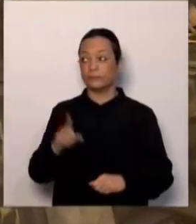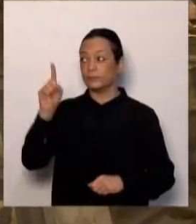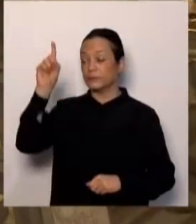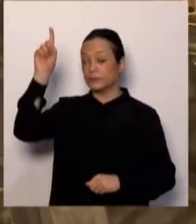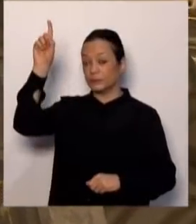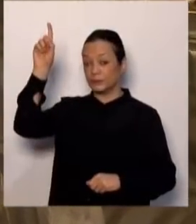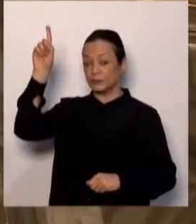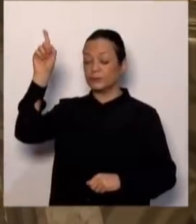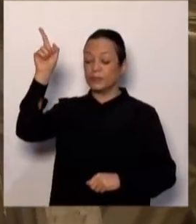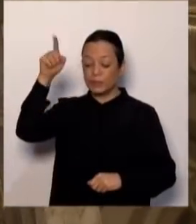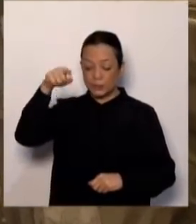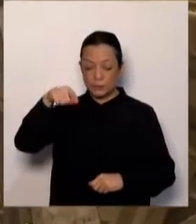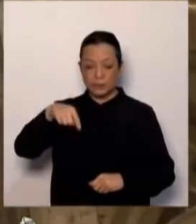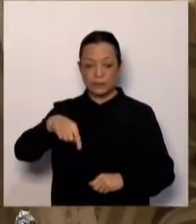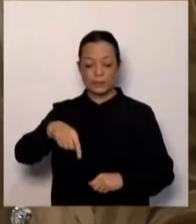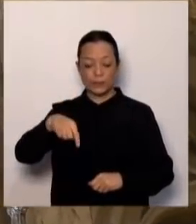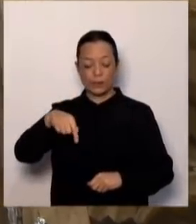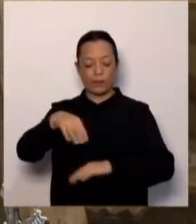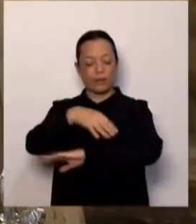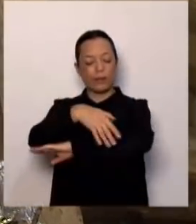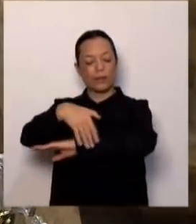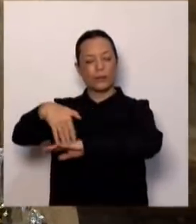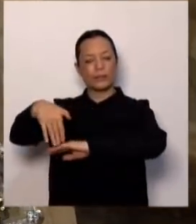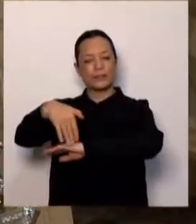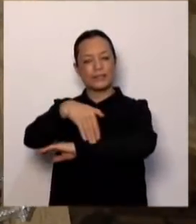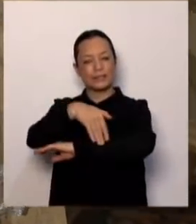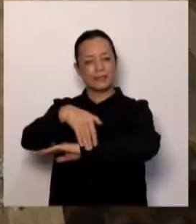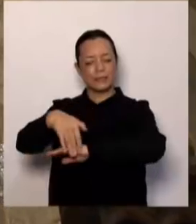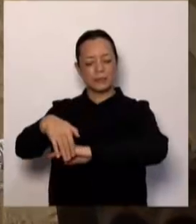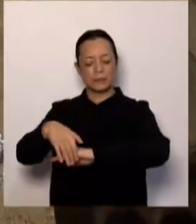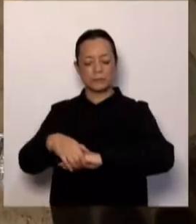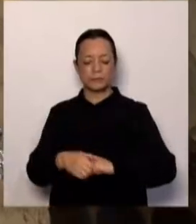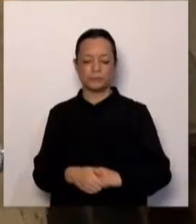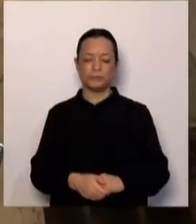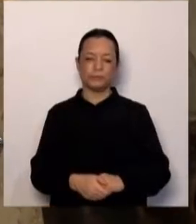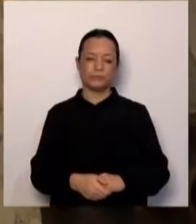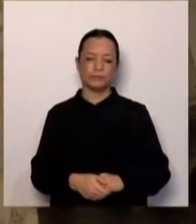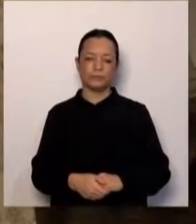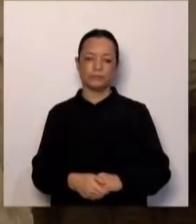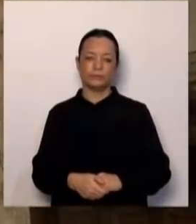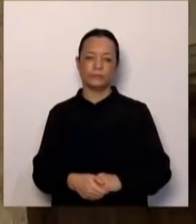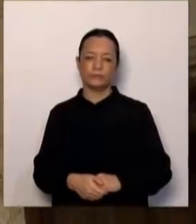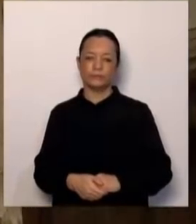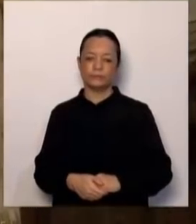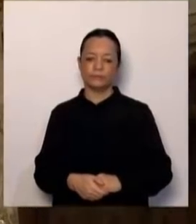venido a la orilla. No has